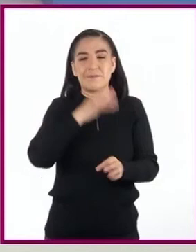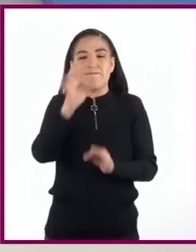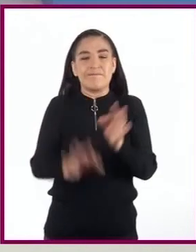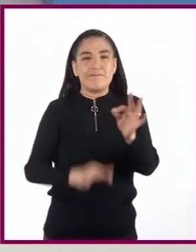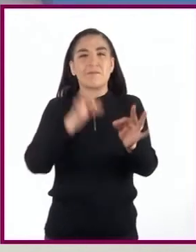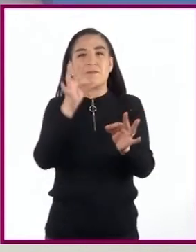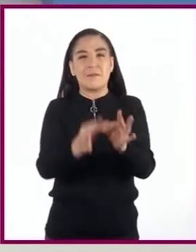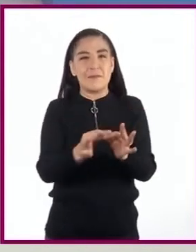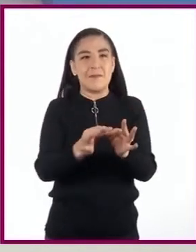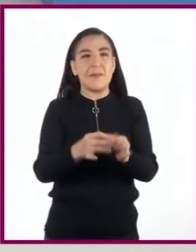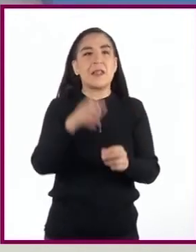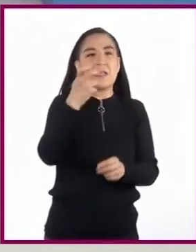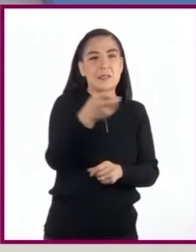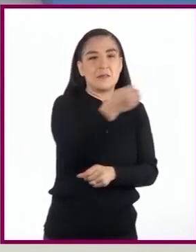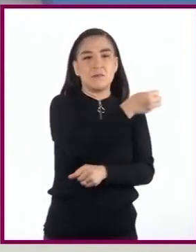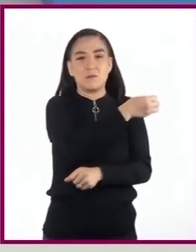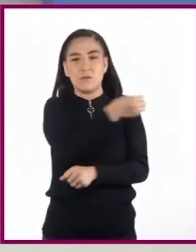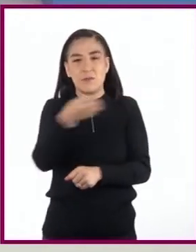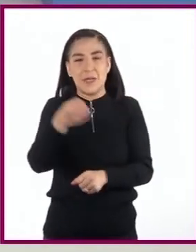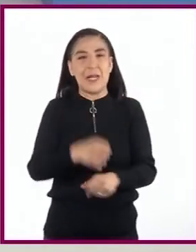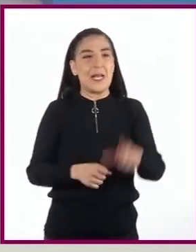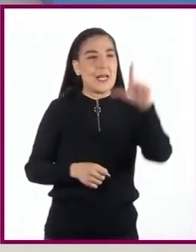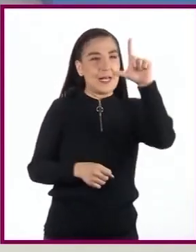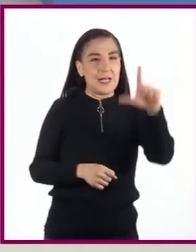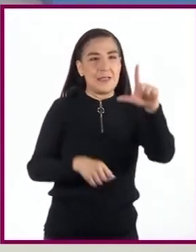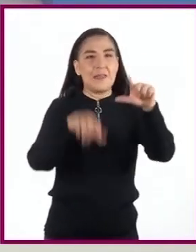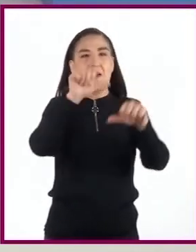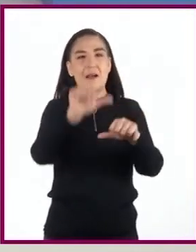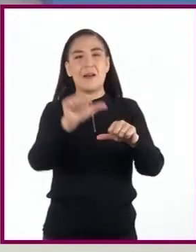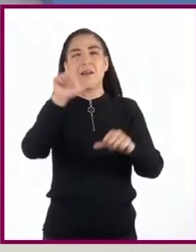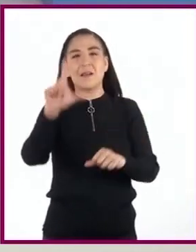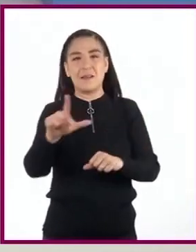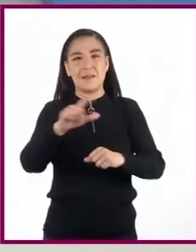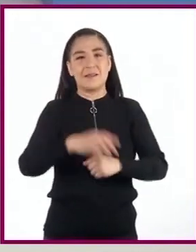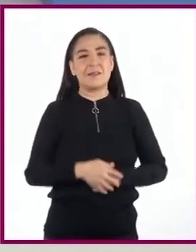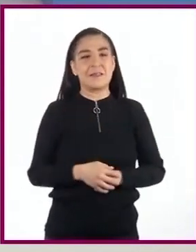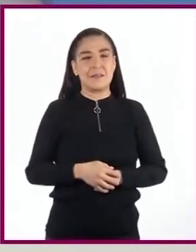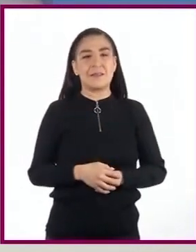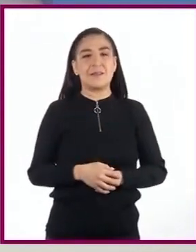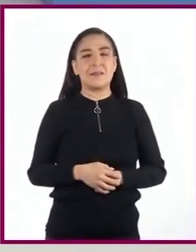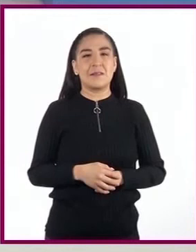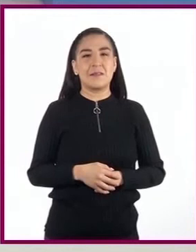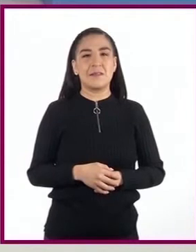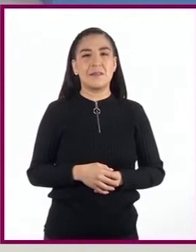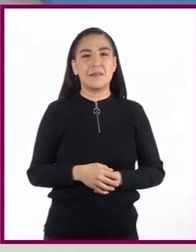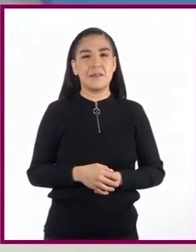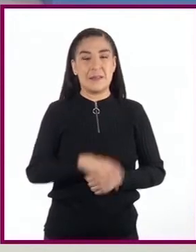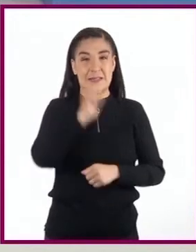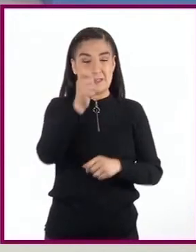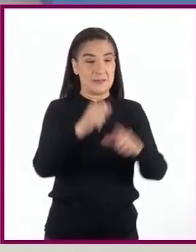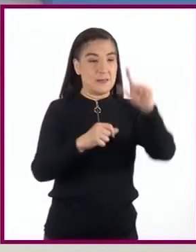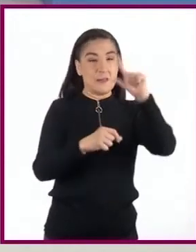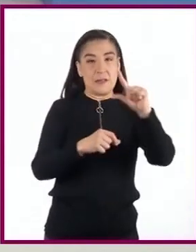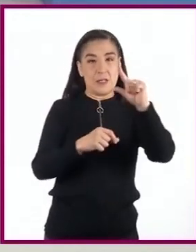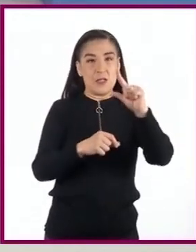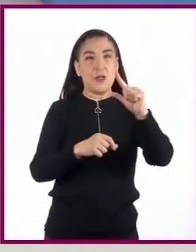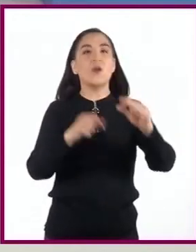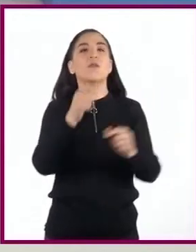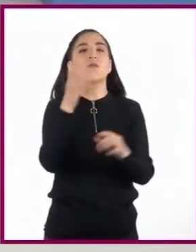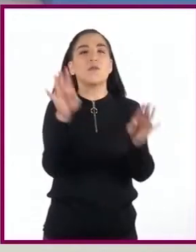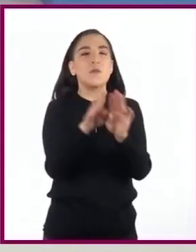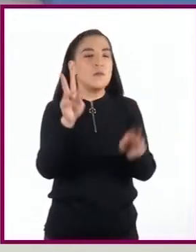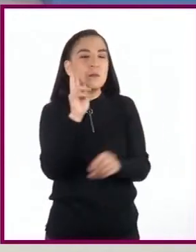cumplirse en este orden, LAL, es decir, que el ángulo a